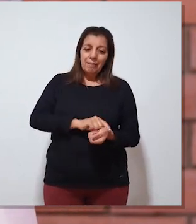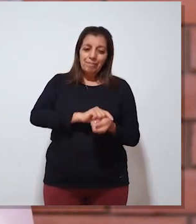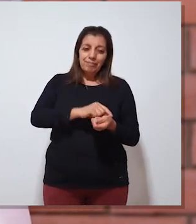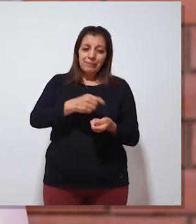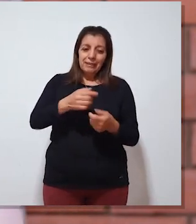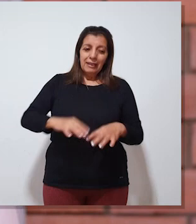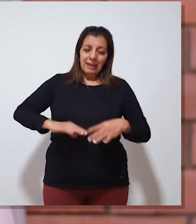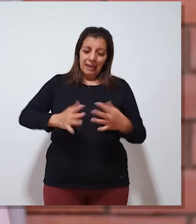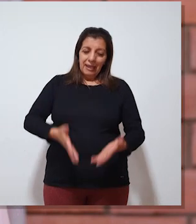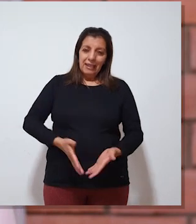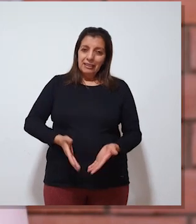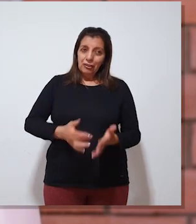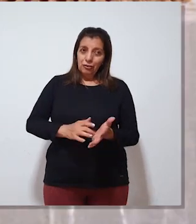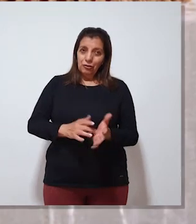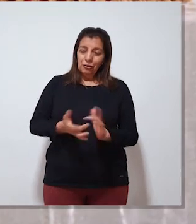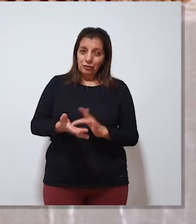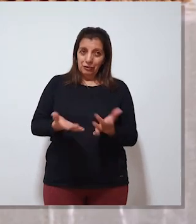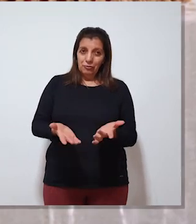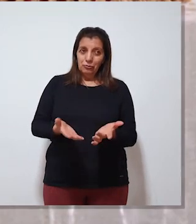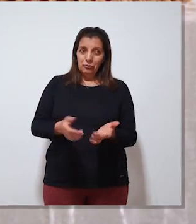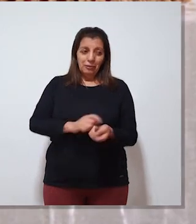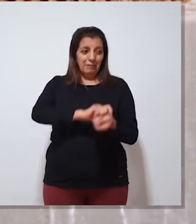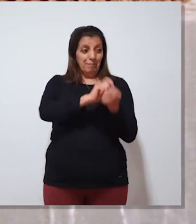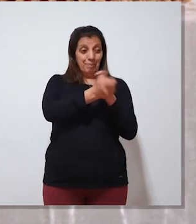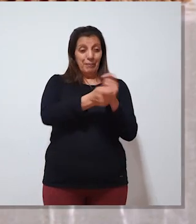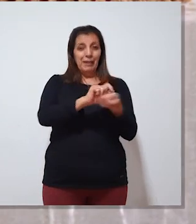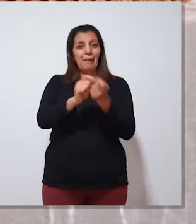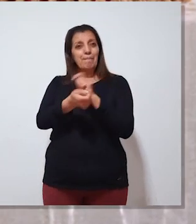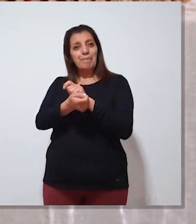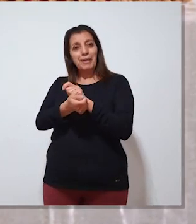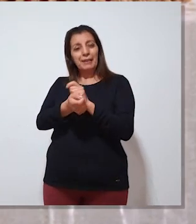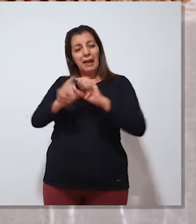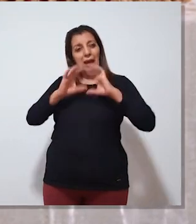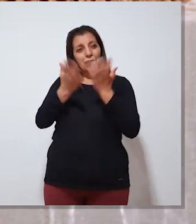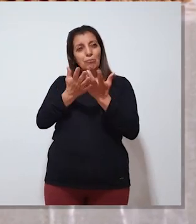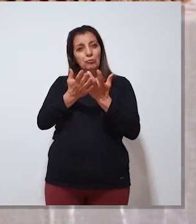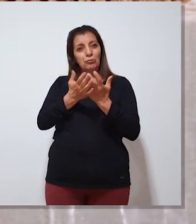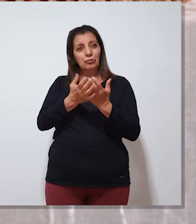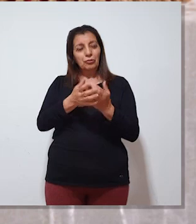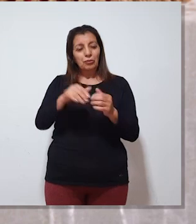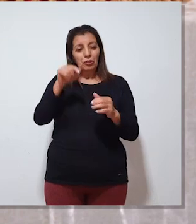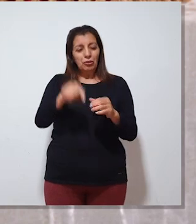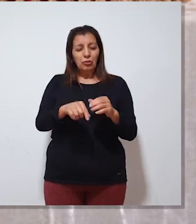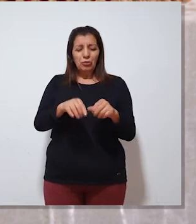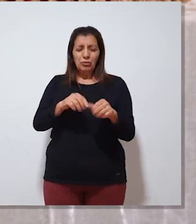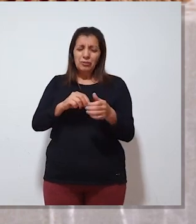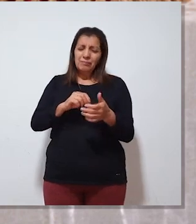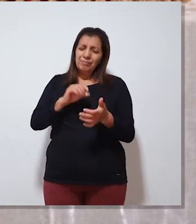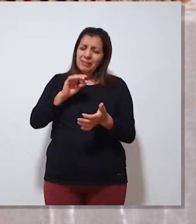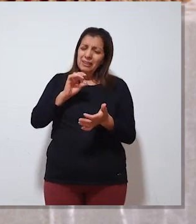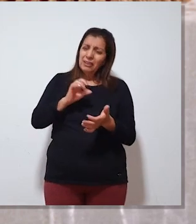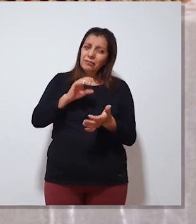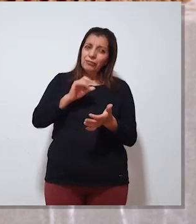por Dios para su pueblo. En estas duras circunstancias que vivimos, aceptar la voluntad de